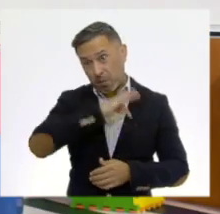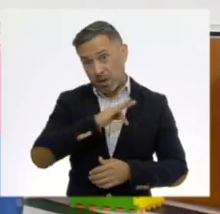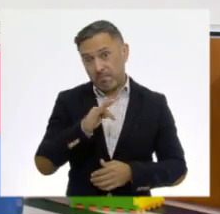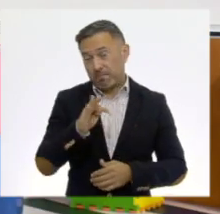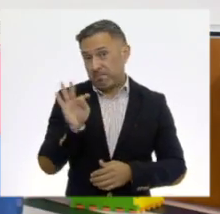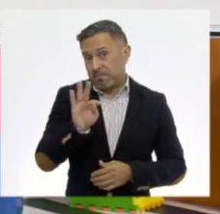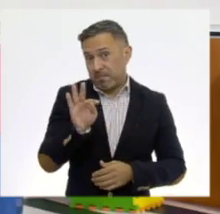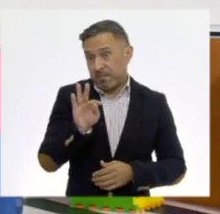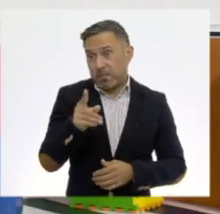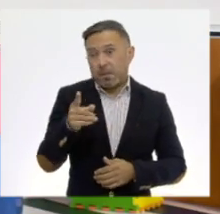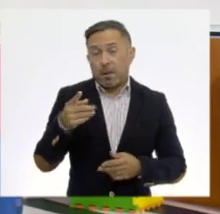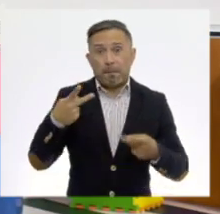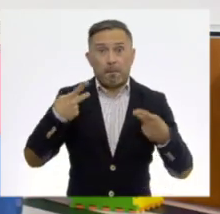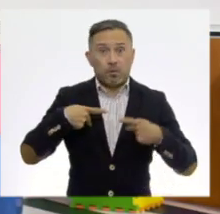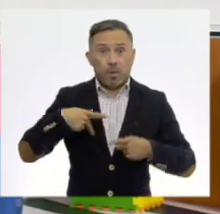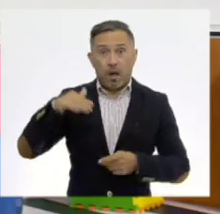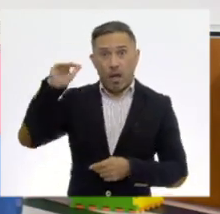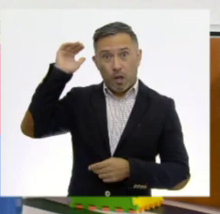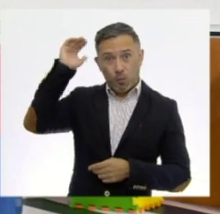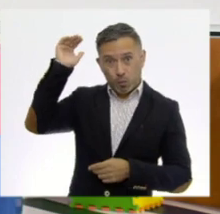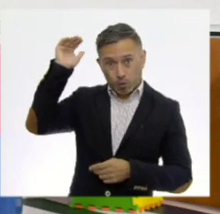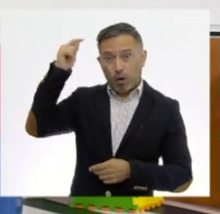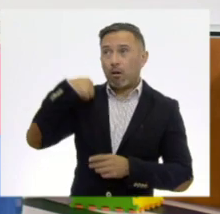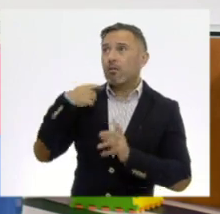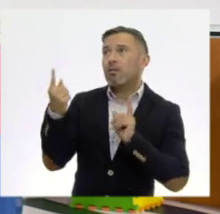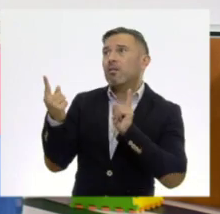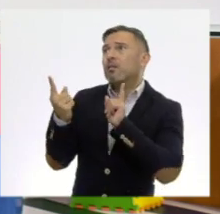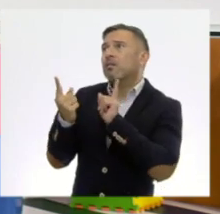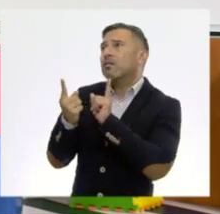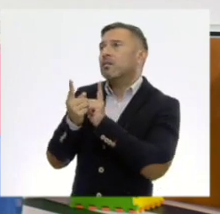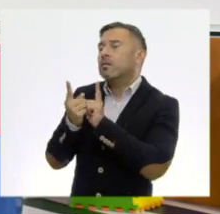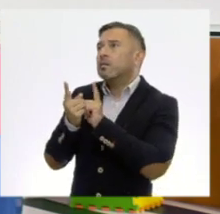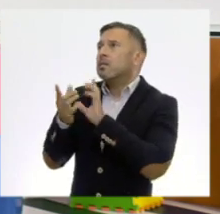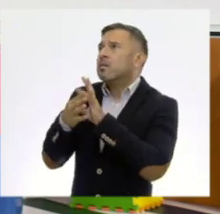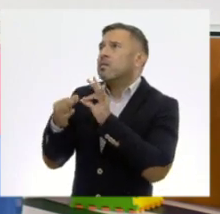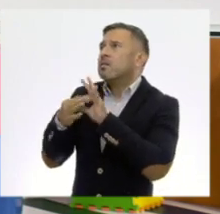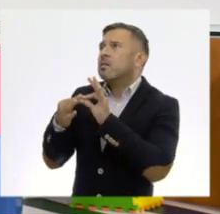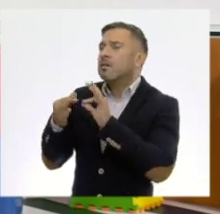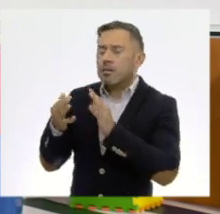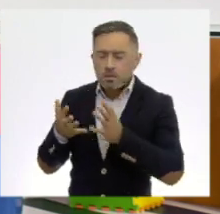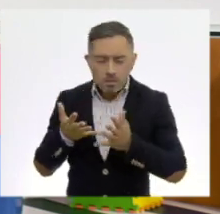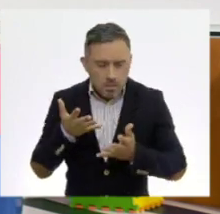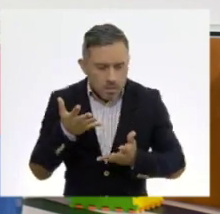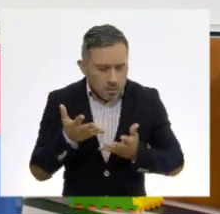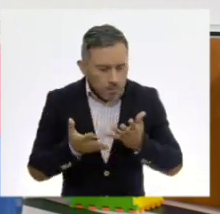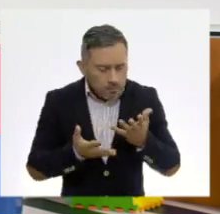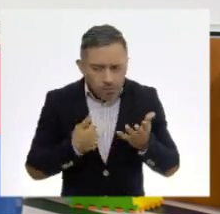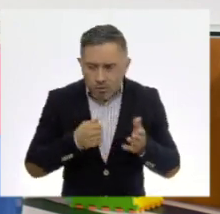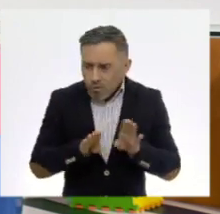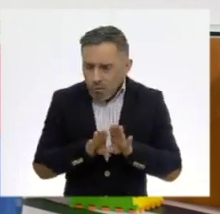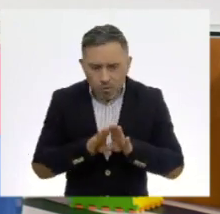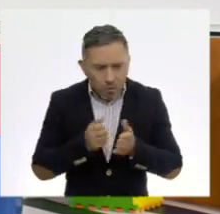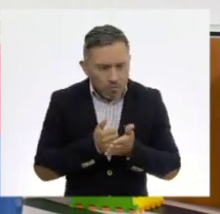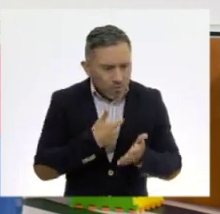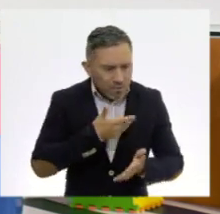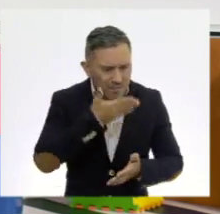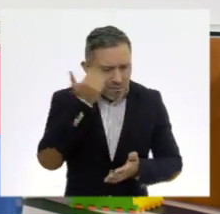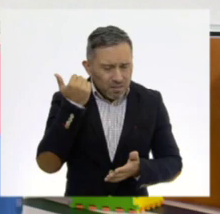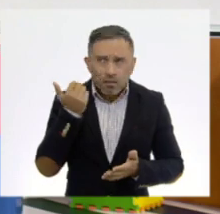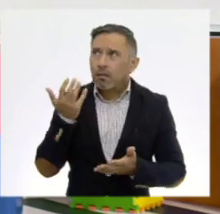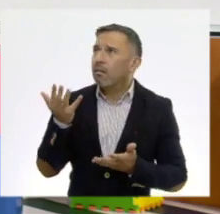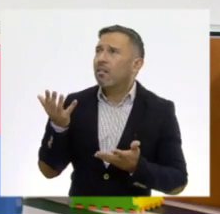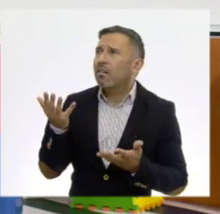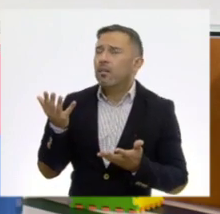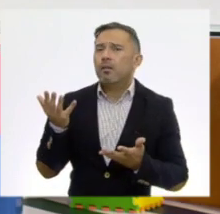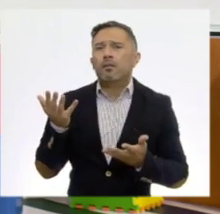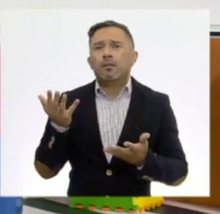adulto a quien tú te acerques no tenga las posibilidades de ayudarte o tal vez no sepa cómo hacerlo, pero entonces es muy importante